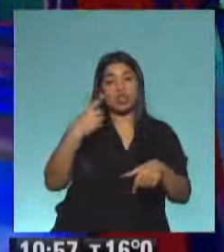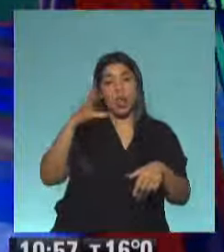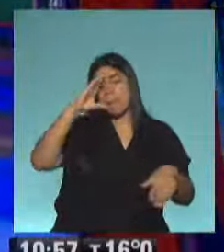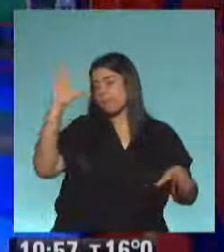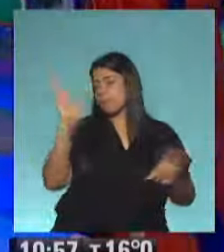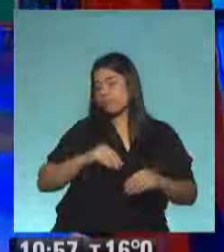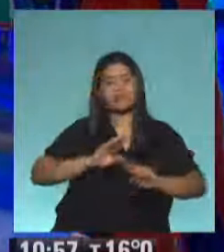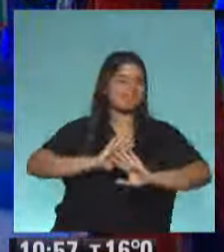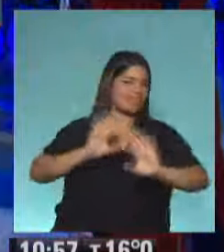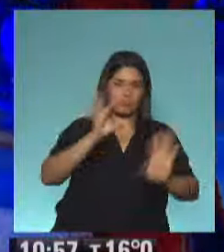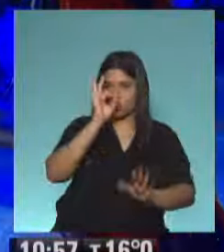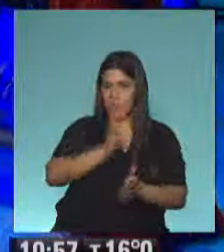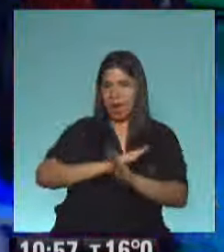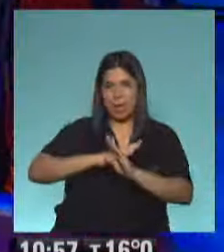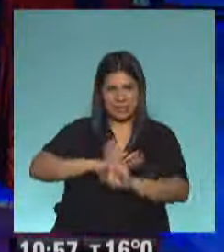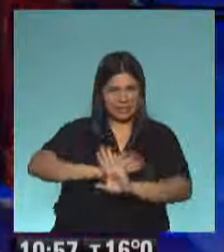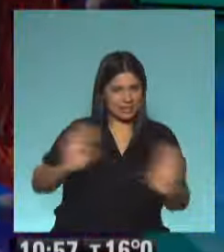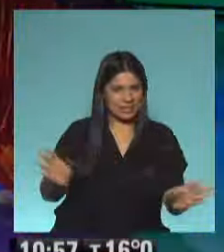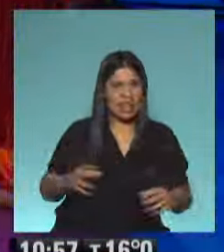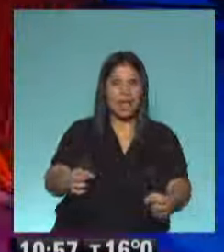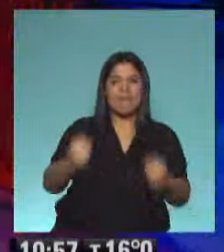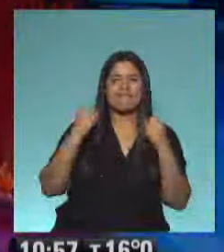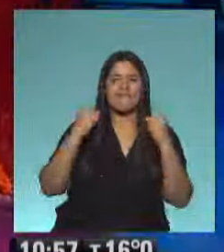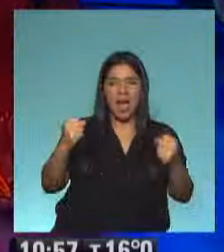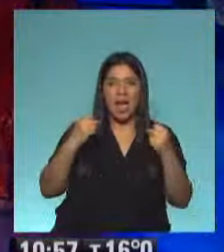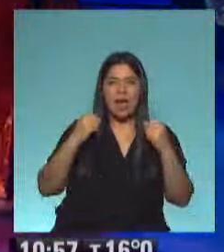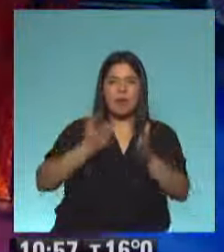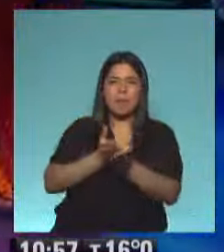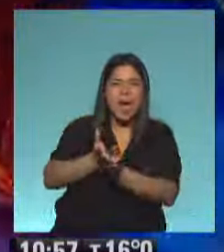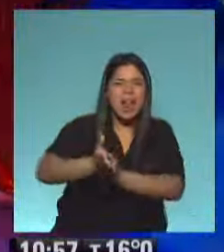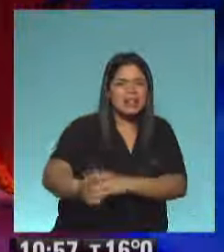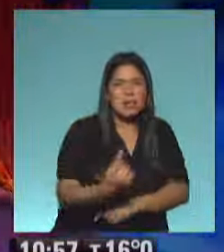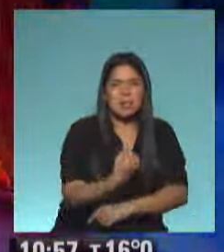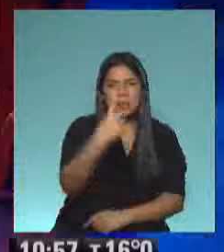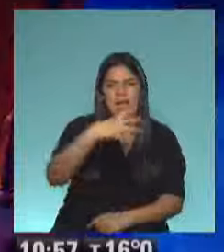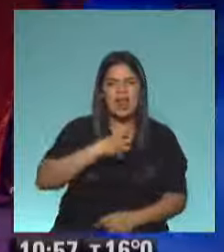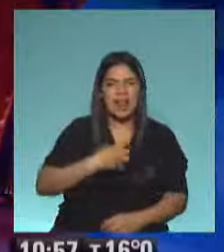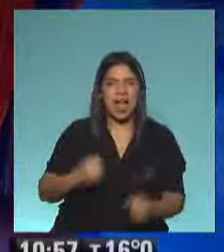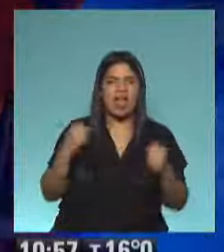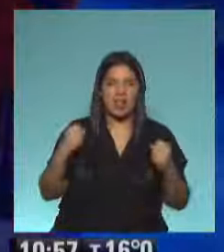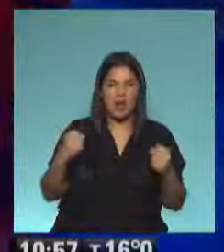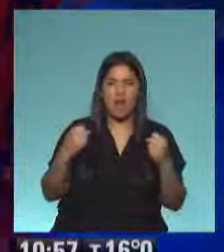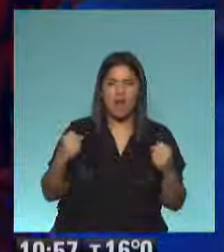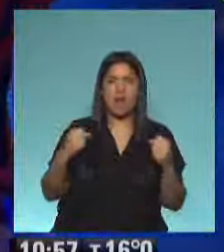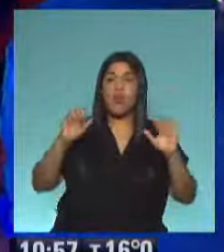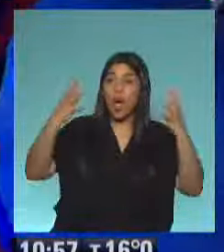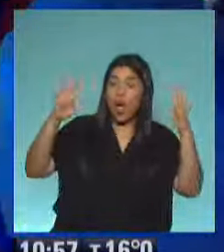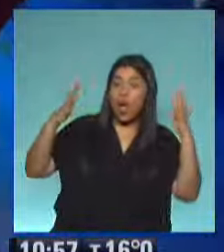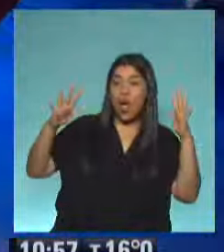olvidado. Que aguante. Y que aguante para siempre primer grado.